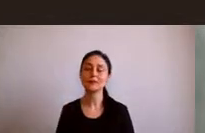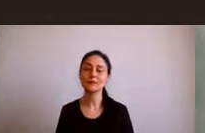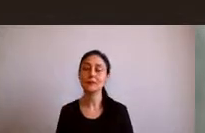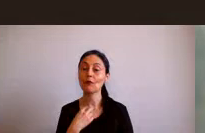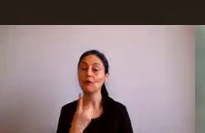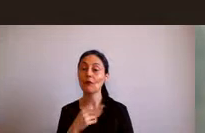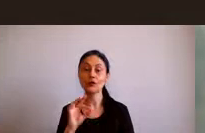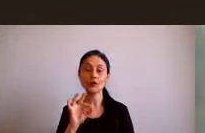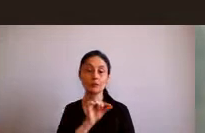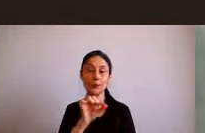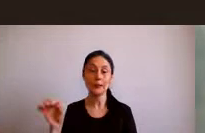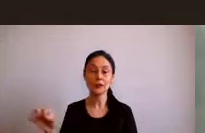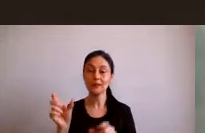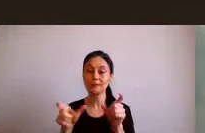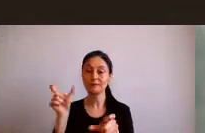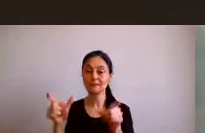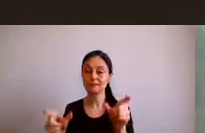entonces...